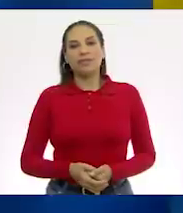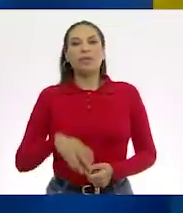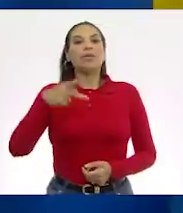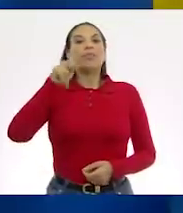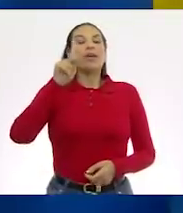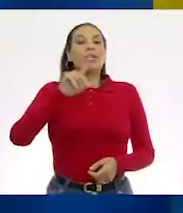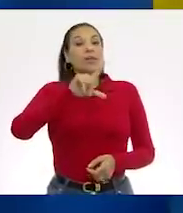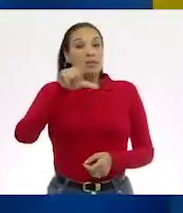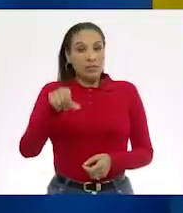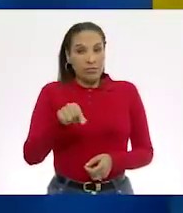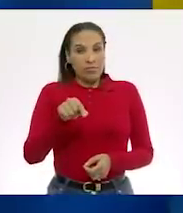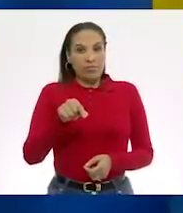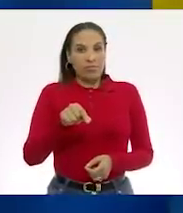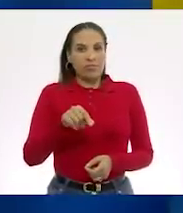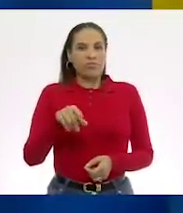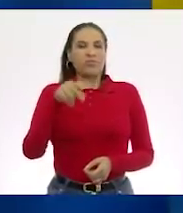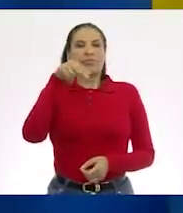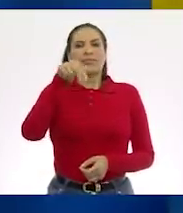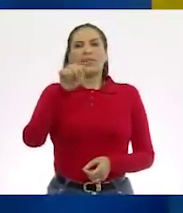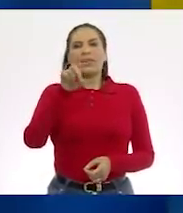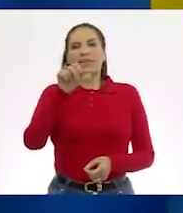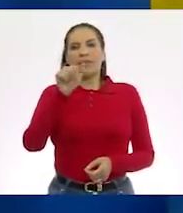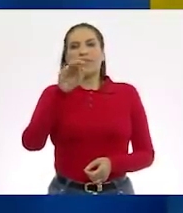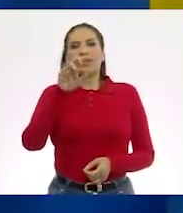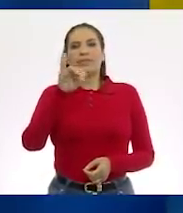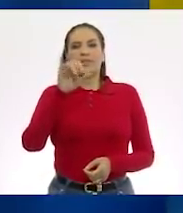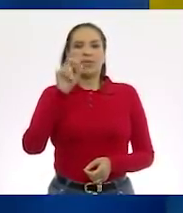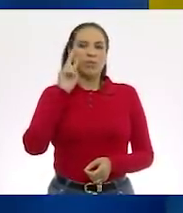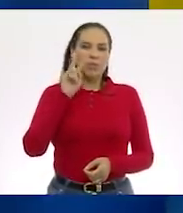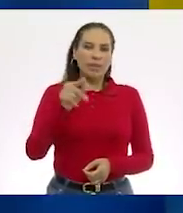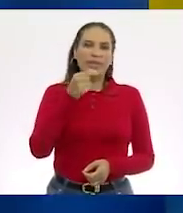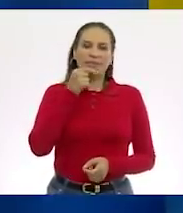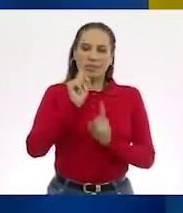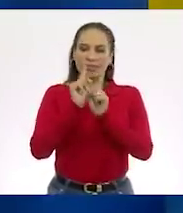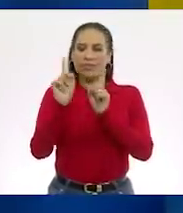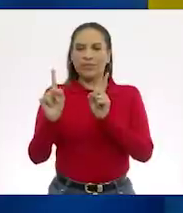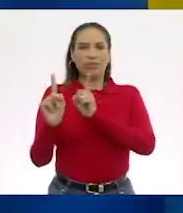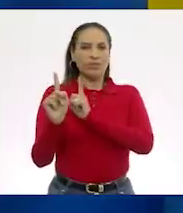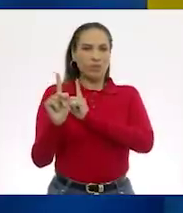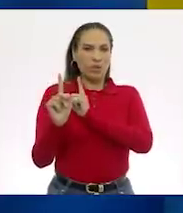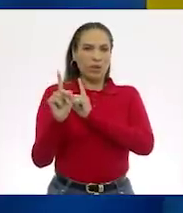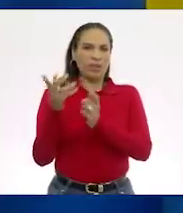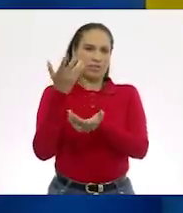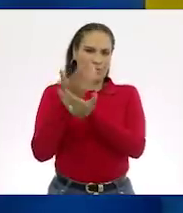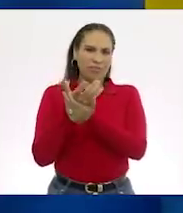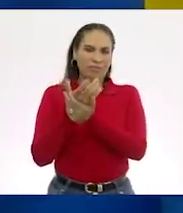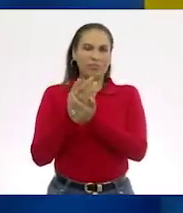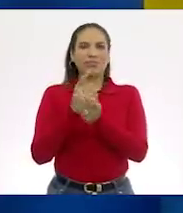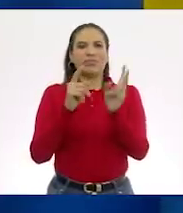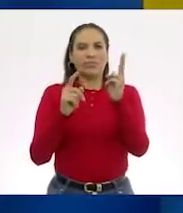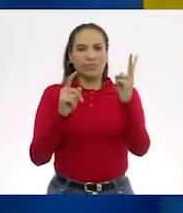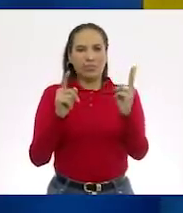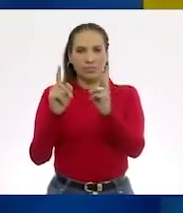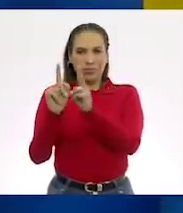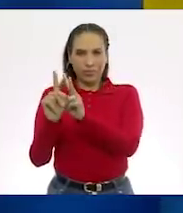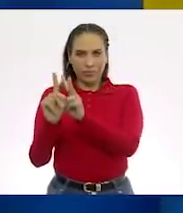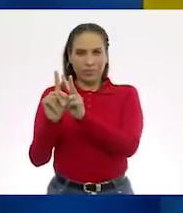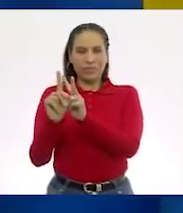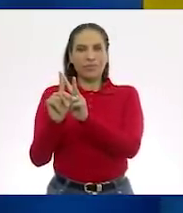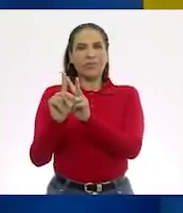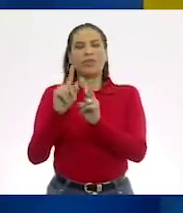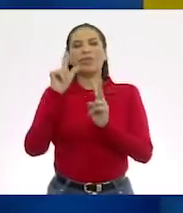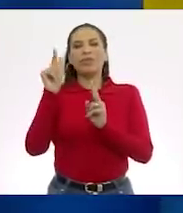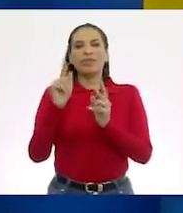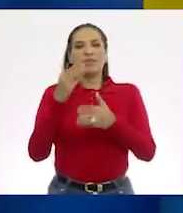Pero más tarde, Nadia y Francisco ven a Cristina sola durante el descanso y se acercan a ella.